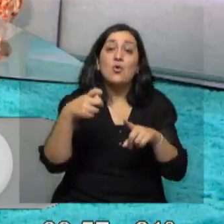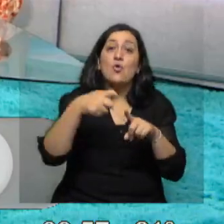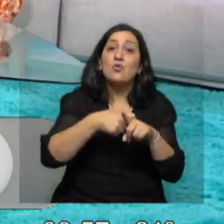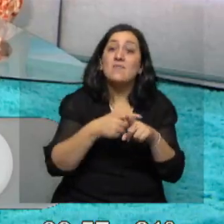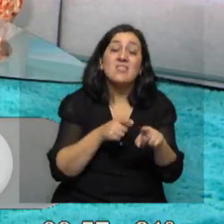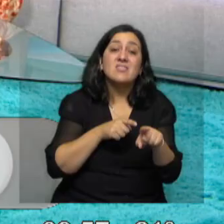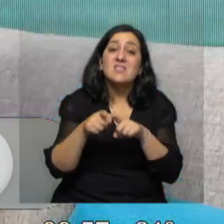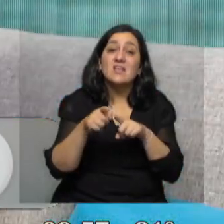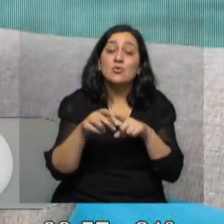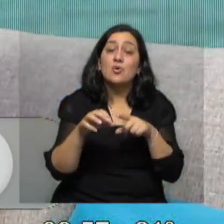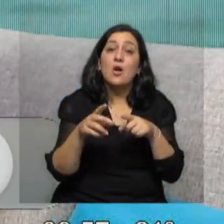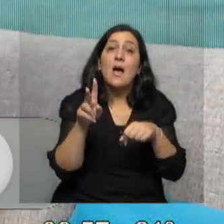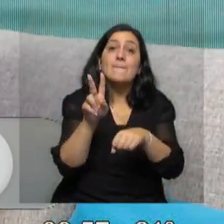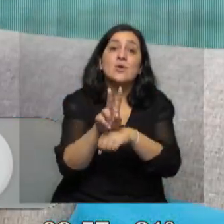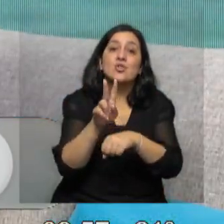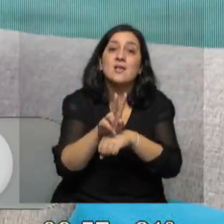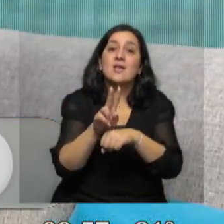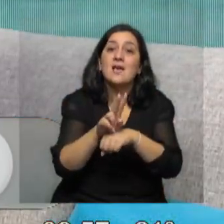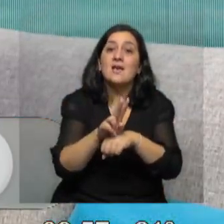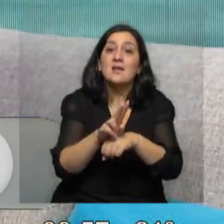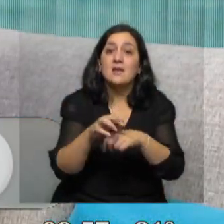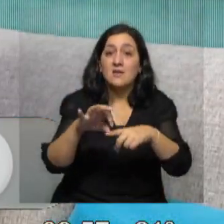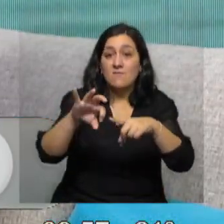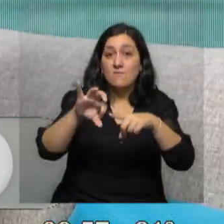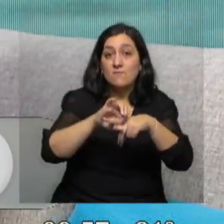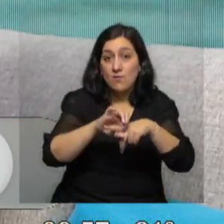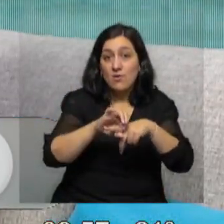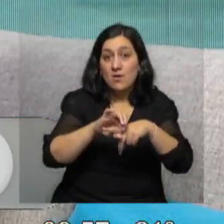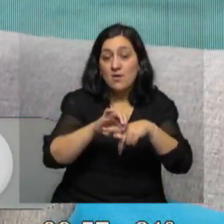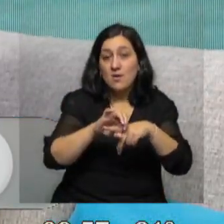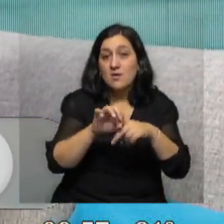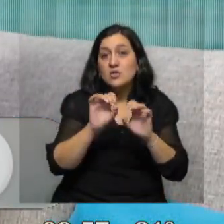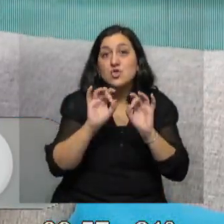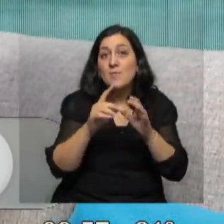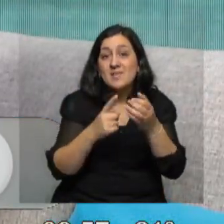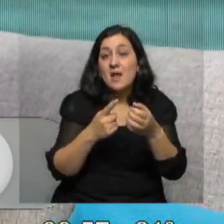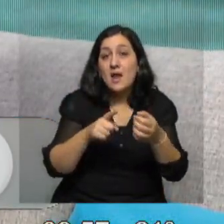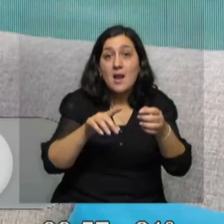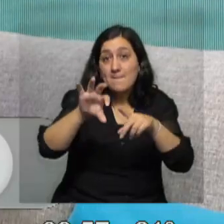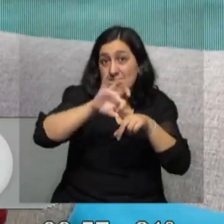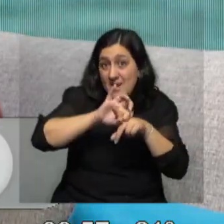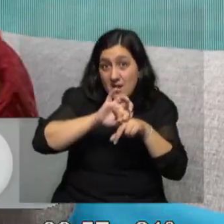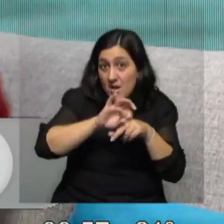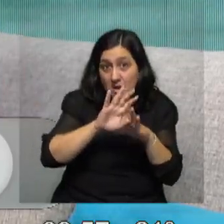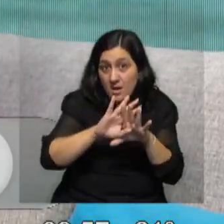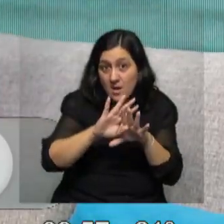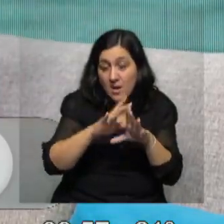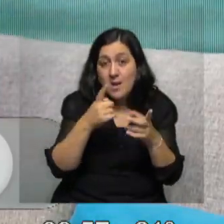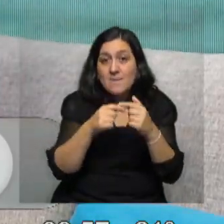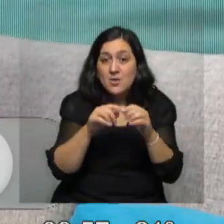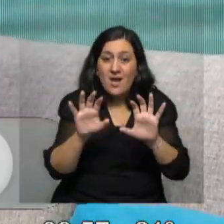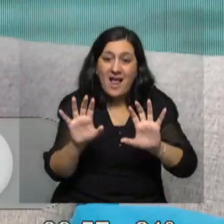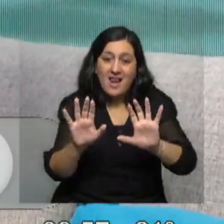ir directamente a proteger o a forrar, por eso se le llama forro, de lo que es el pene completo, sí. pero lo que es pubis